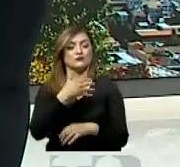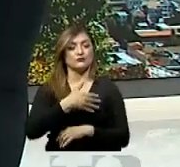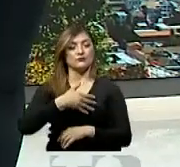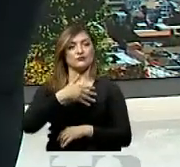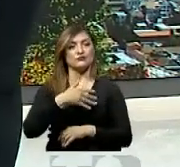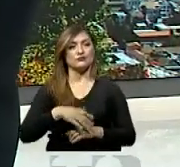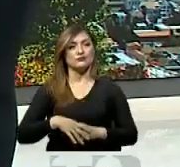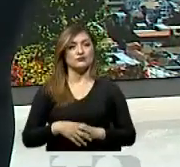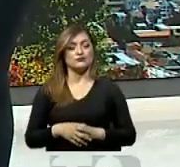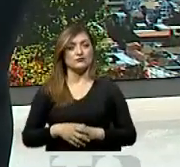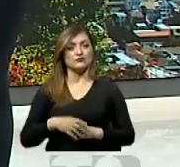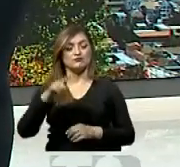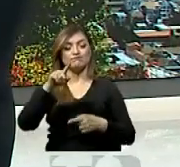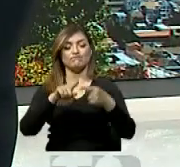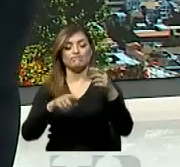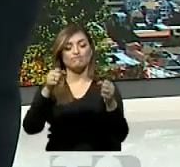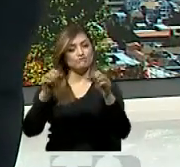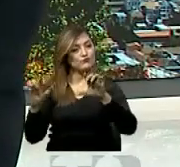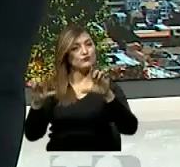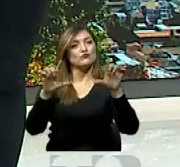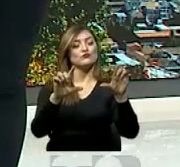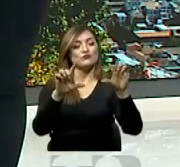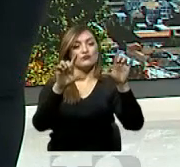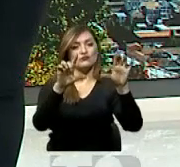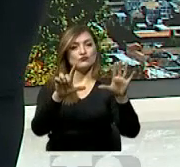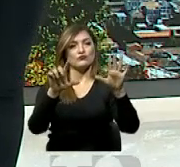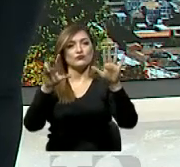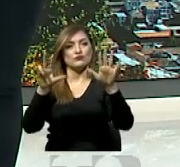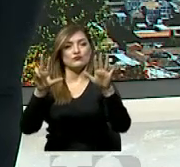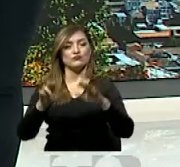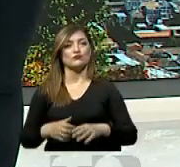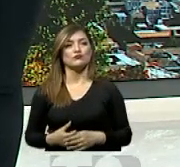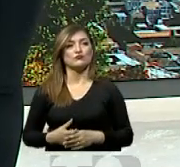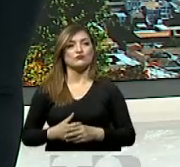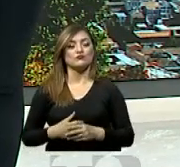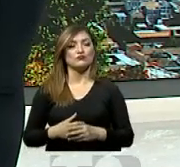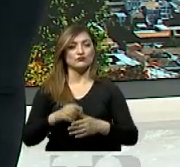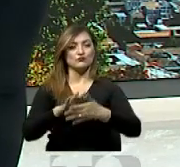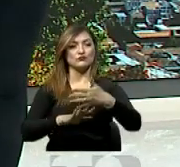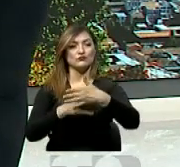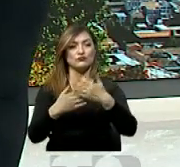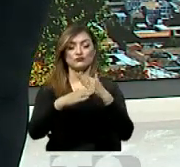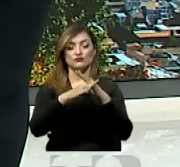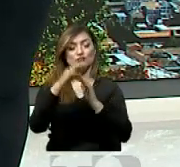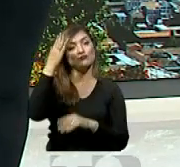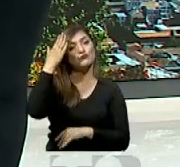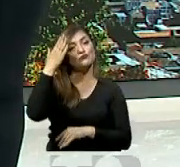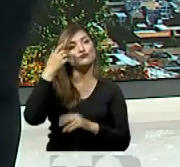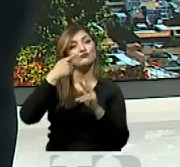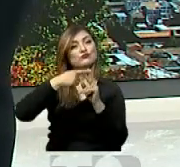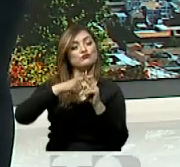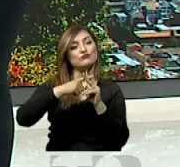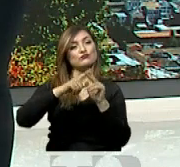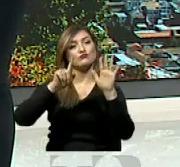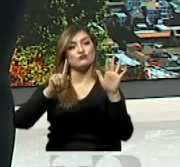no se olvide, hoy no pueden circular los vehículos cuyas placas terminan en los dígitos 7 y 8. Sabemos el horario de restricción vehicular comienza a